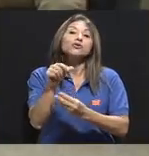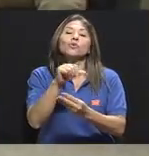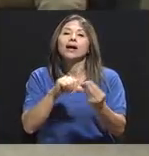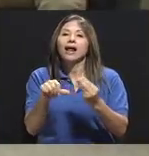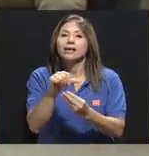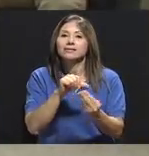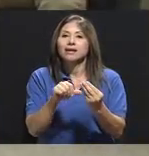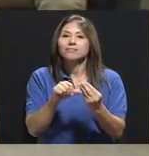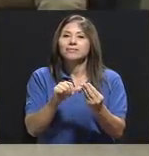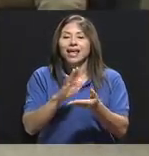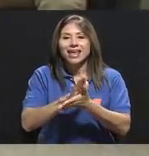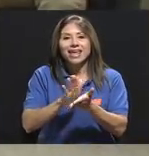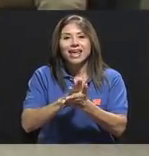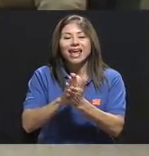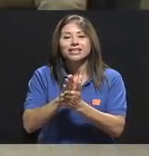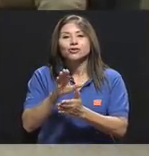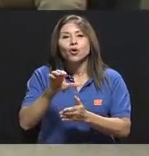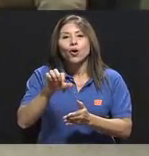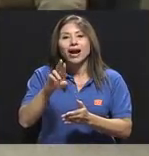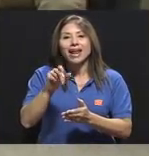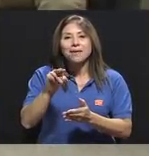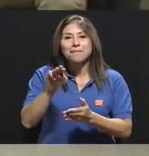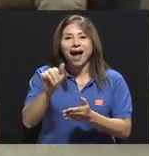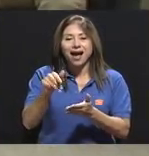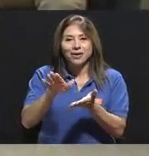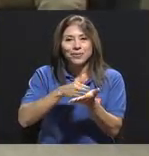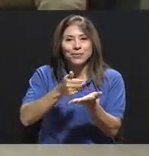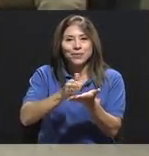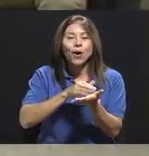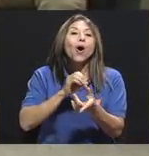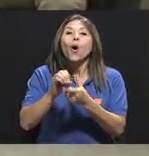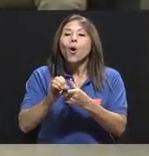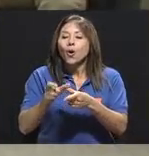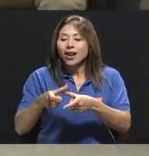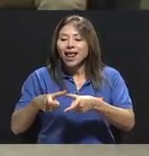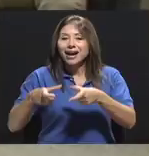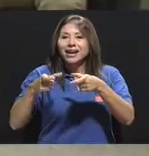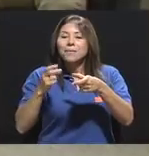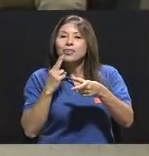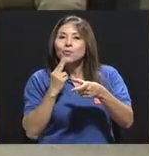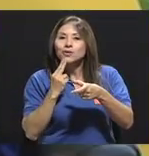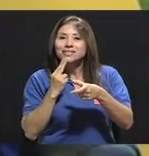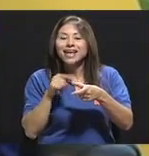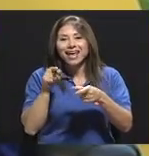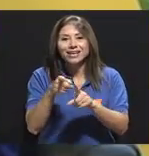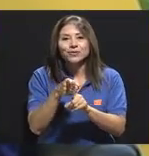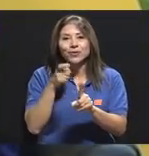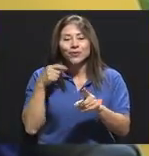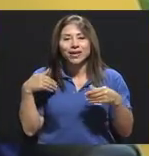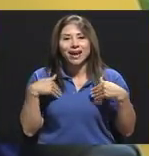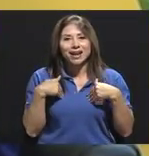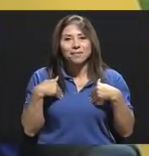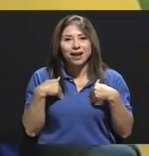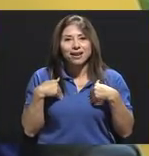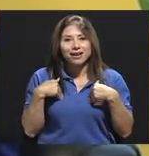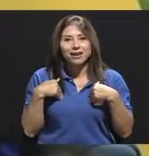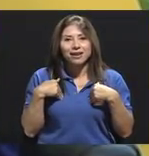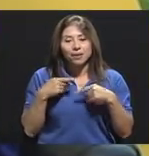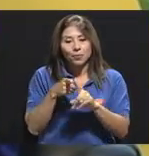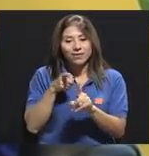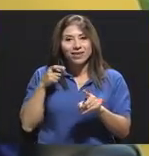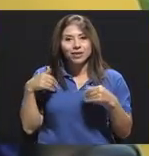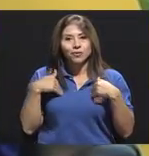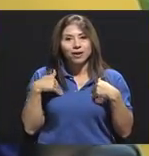ese queso crema la la crema dulce o esta crema que usamos para postes esas son grasas de origen animal verdad porque viene de un animal que